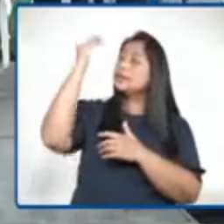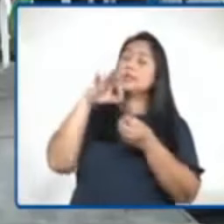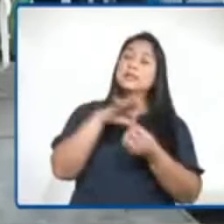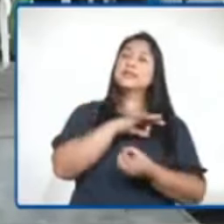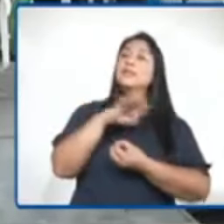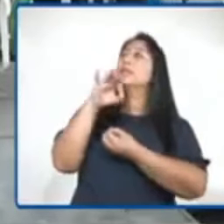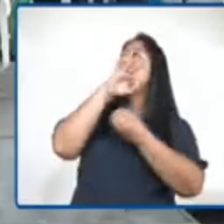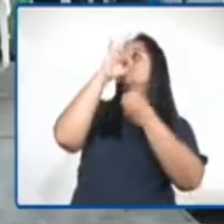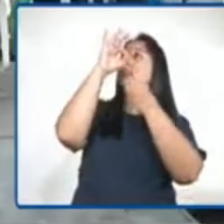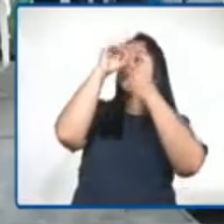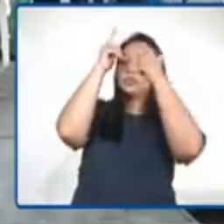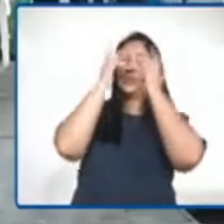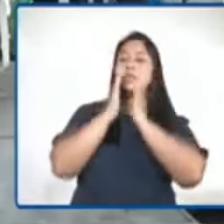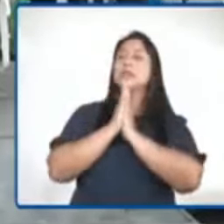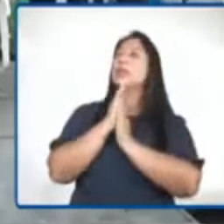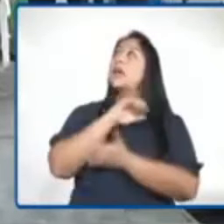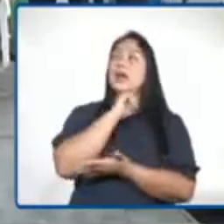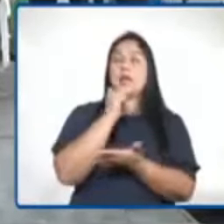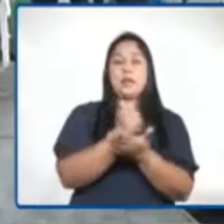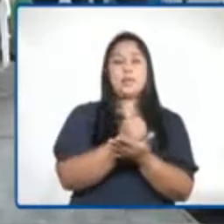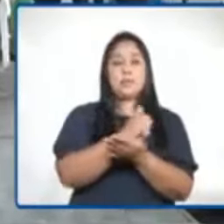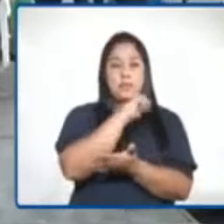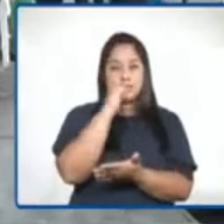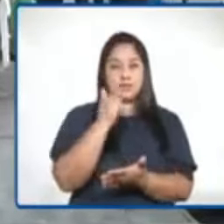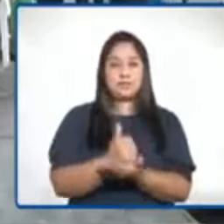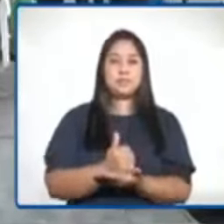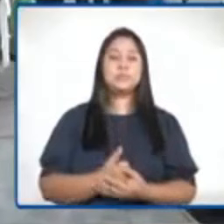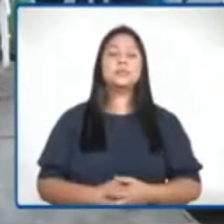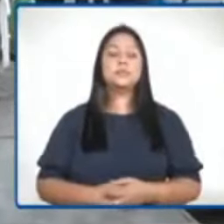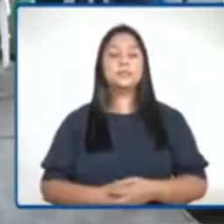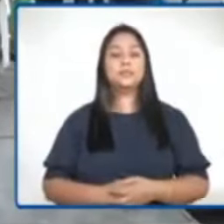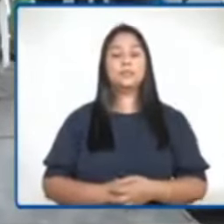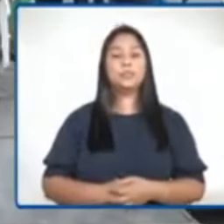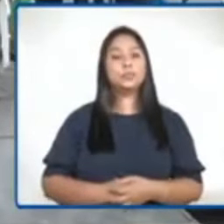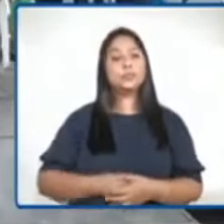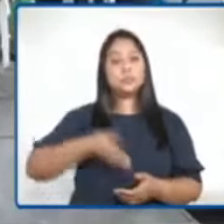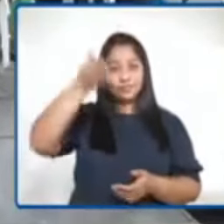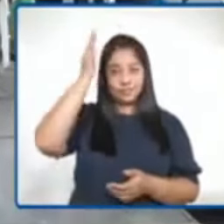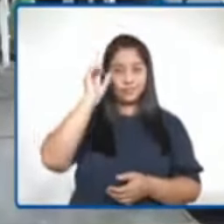Santo. Amén y amén. Dios me les